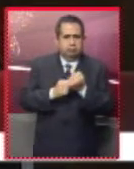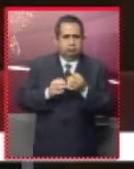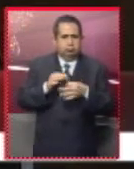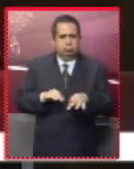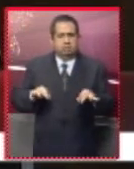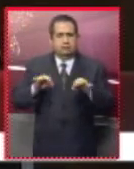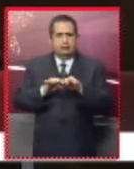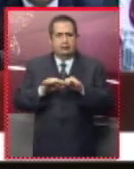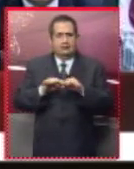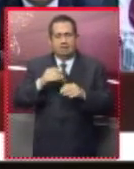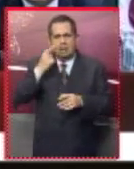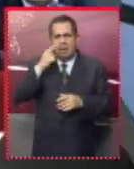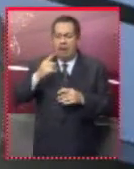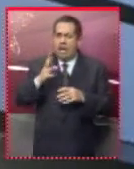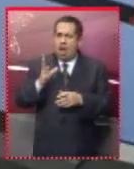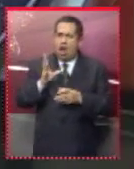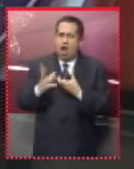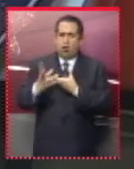e incluyente.